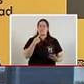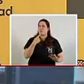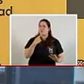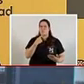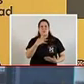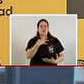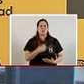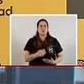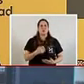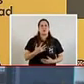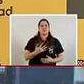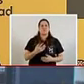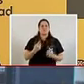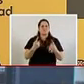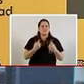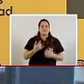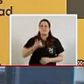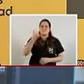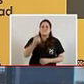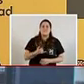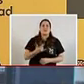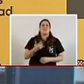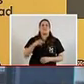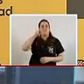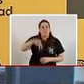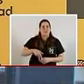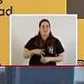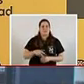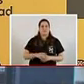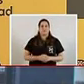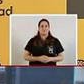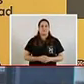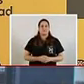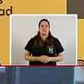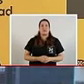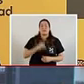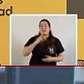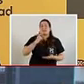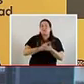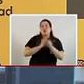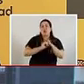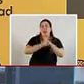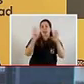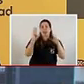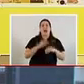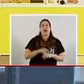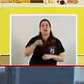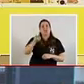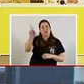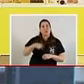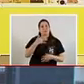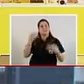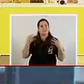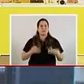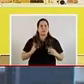gobierno. Y dicen que no, usted. Yo creo que ese argumento dicen, no va más. Dicen que ese usted argumento... es uno de los que arma en